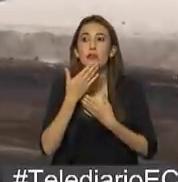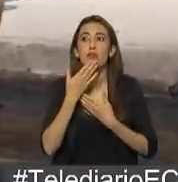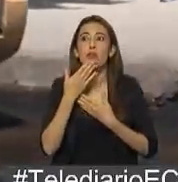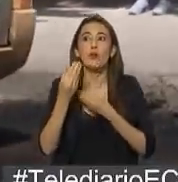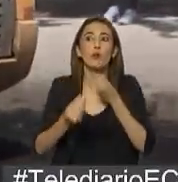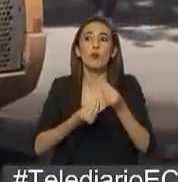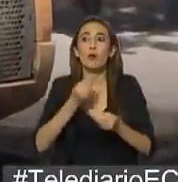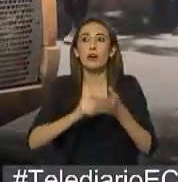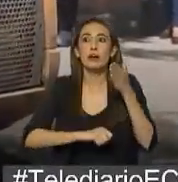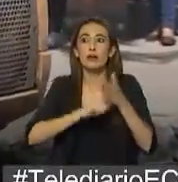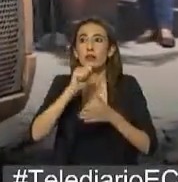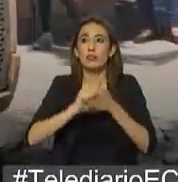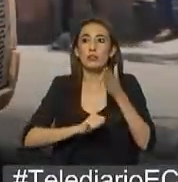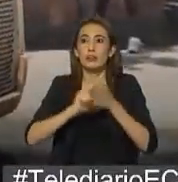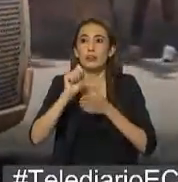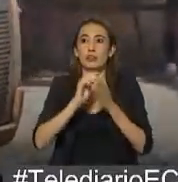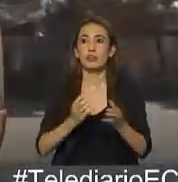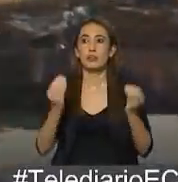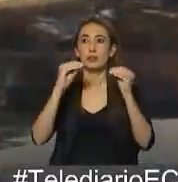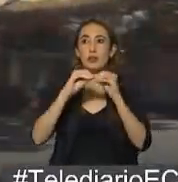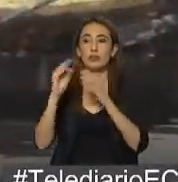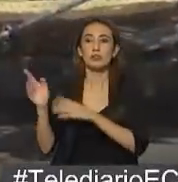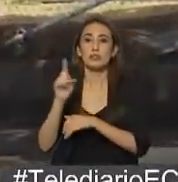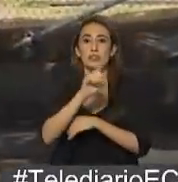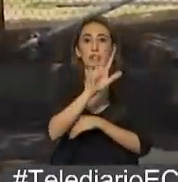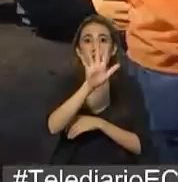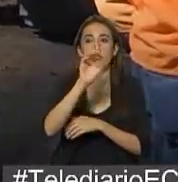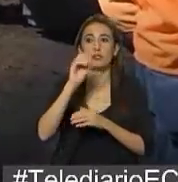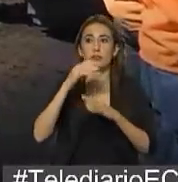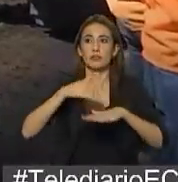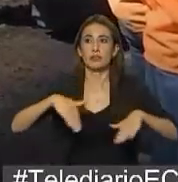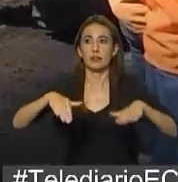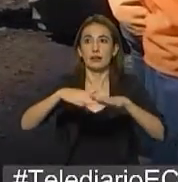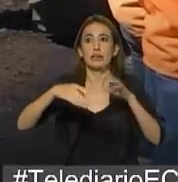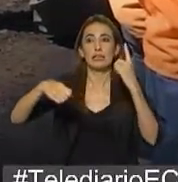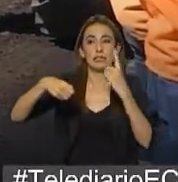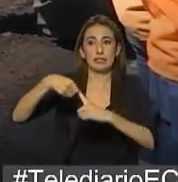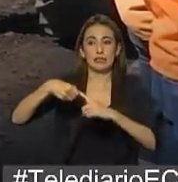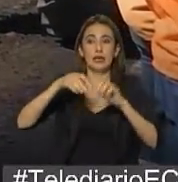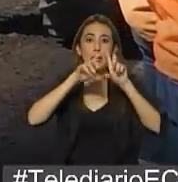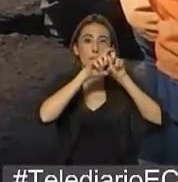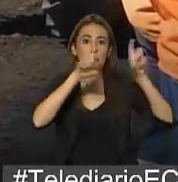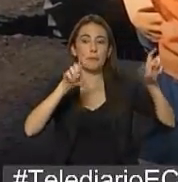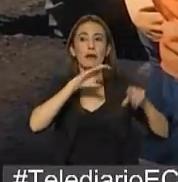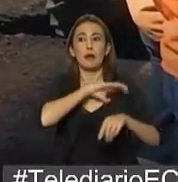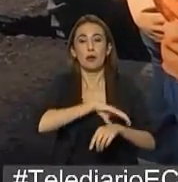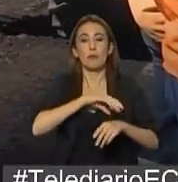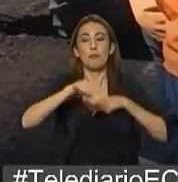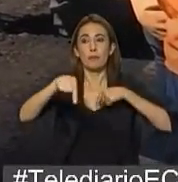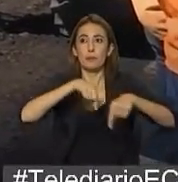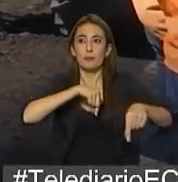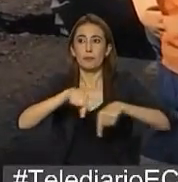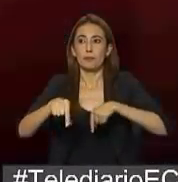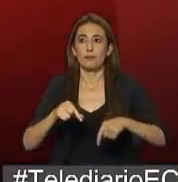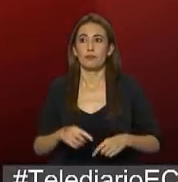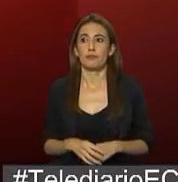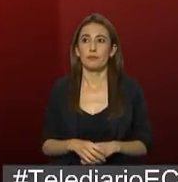el contrato de repavimentación de 150 kilómetros de vías de la capital que adjudicó a la empresa metropolitana de movilidad y obras